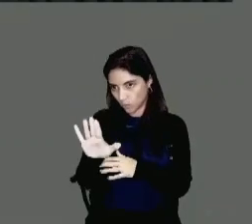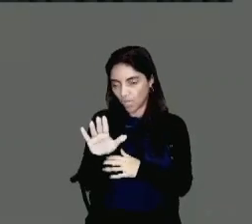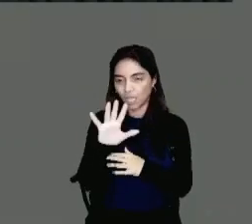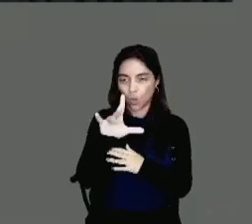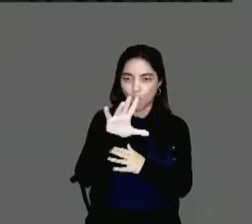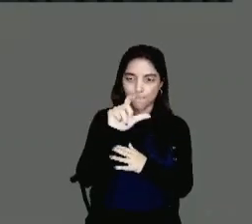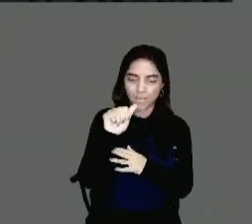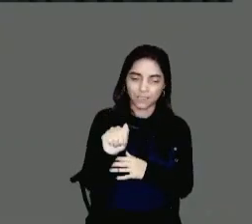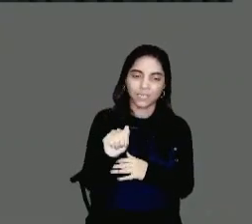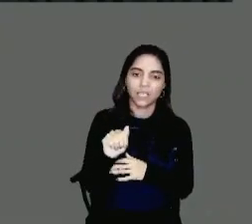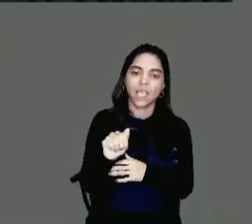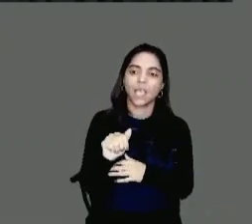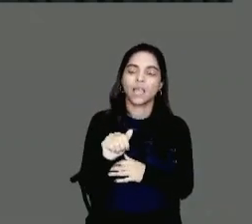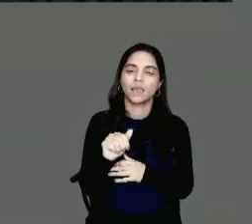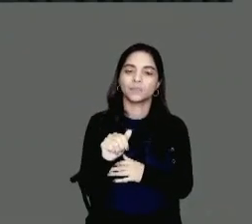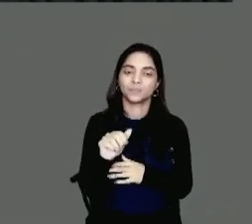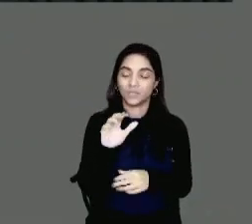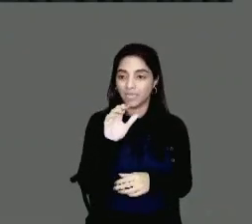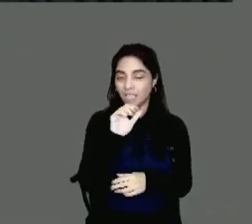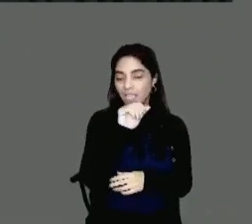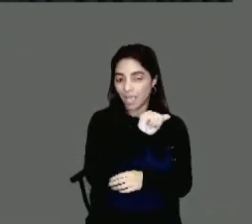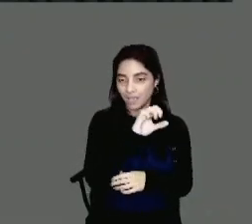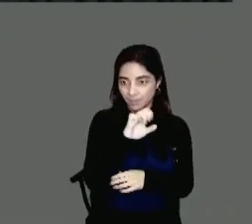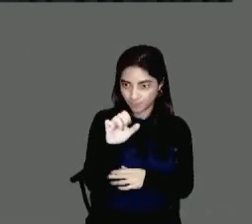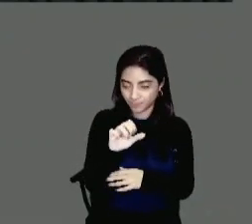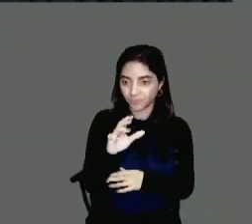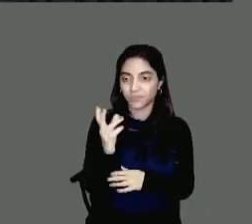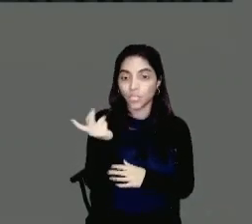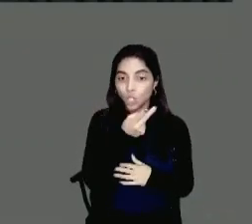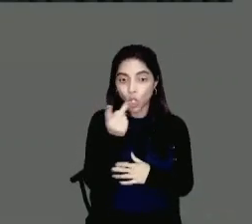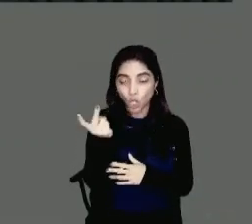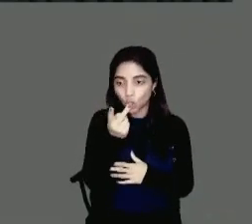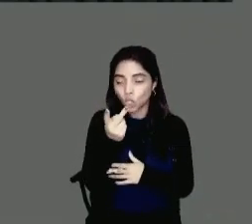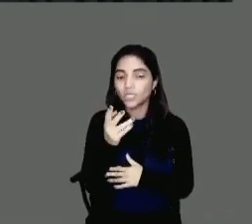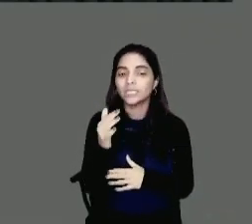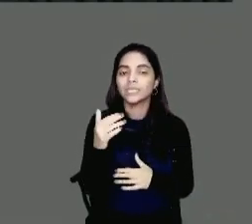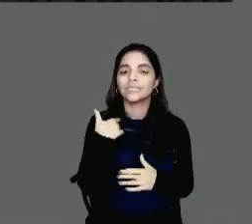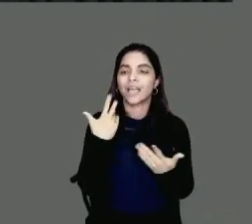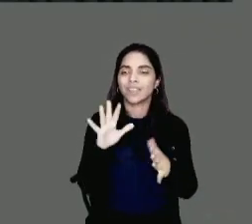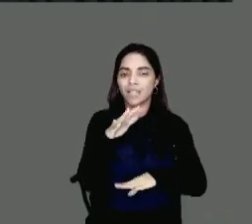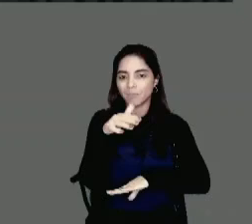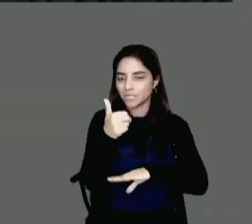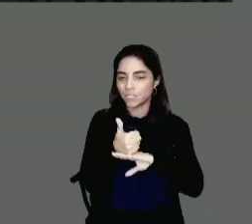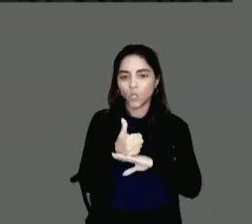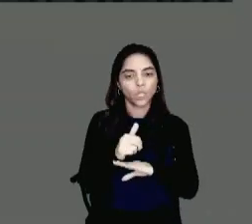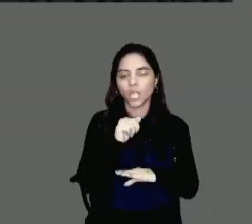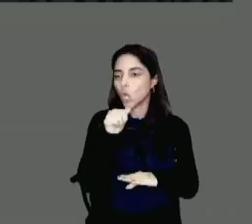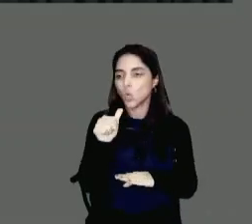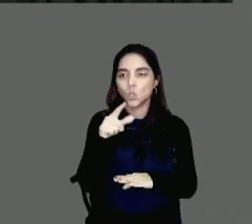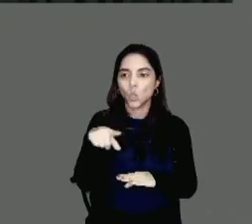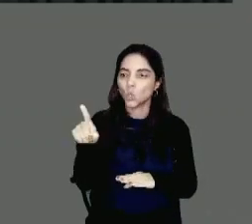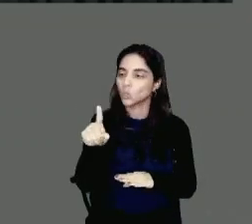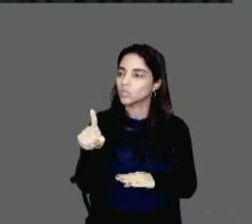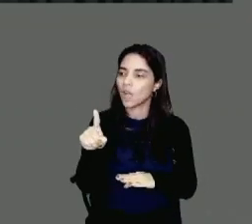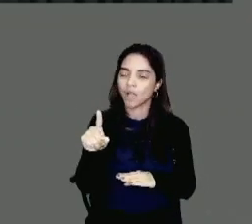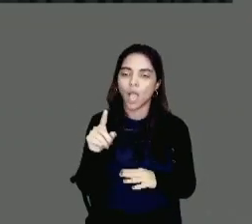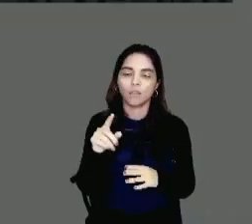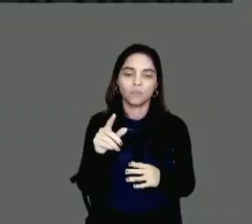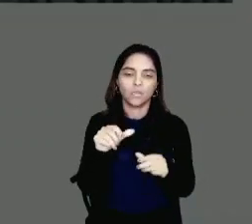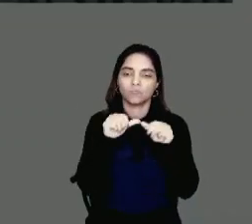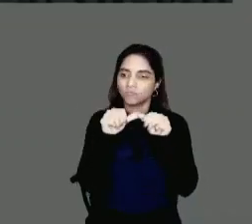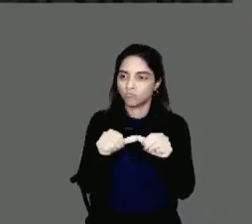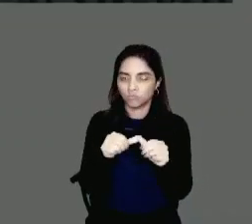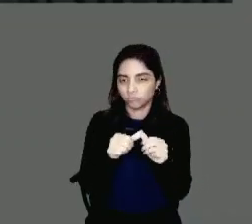compañía entre su la autoridad y luma Estableciendo dicho incumplimiento o dichas fallas que usted encontró